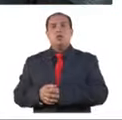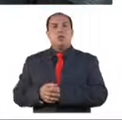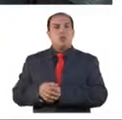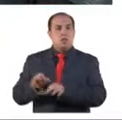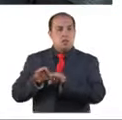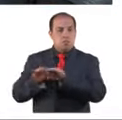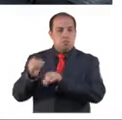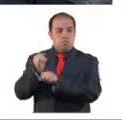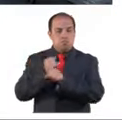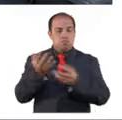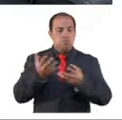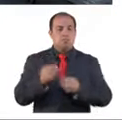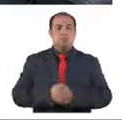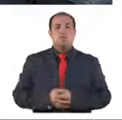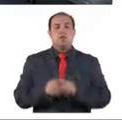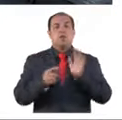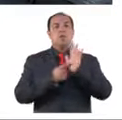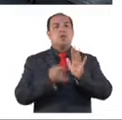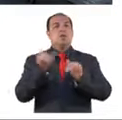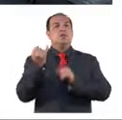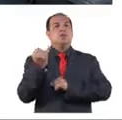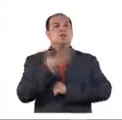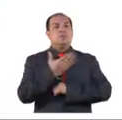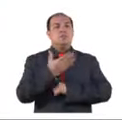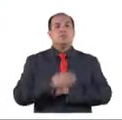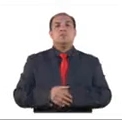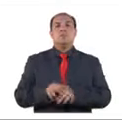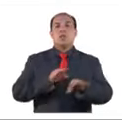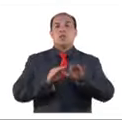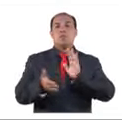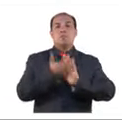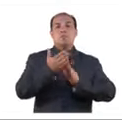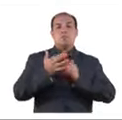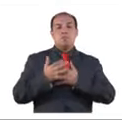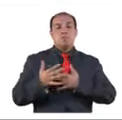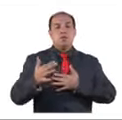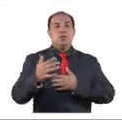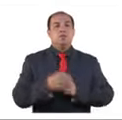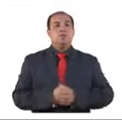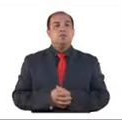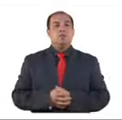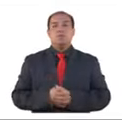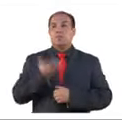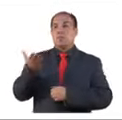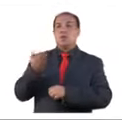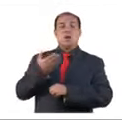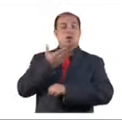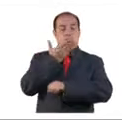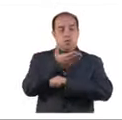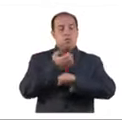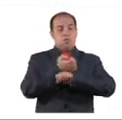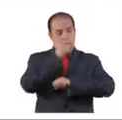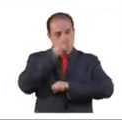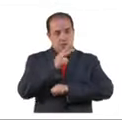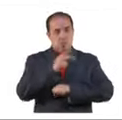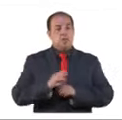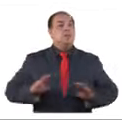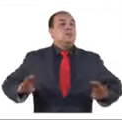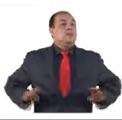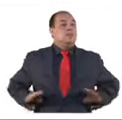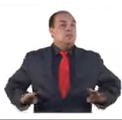Estas son también algunas imágenes del avance de obra. Por supuesto, se pidió al Estado de México que esa, que las